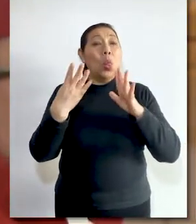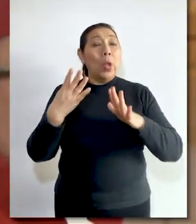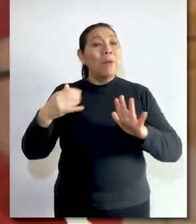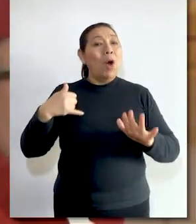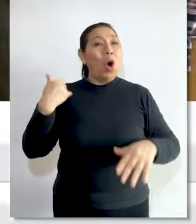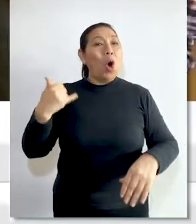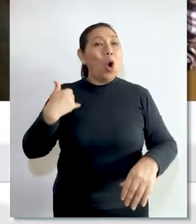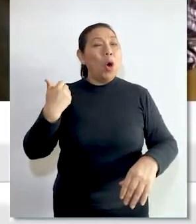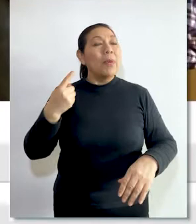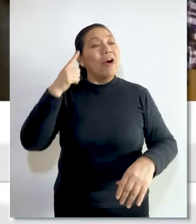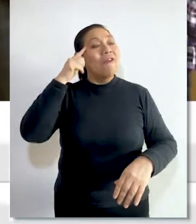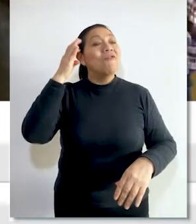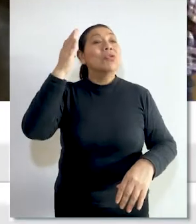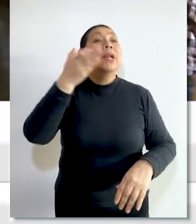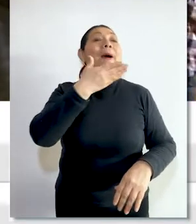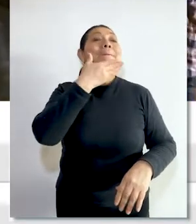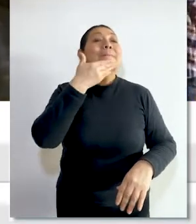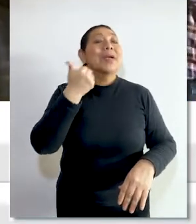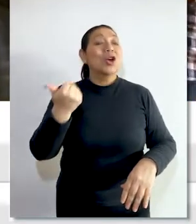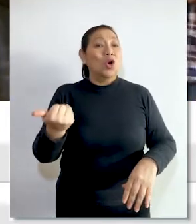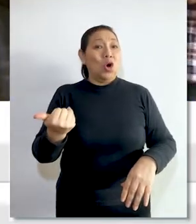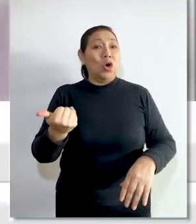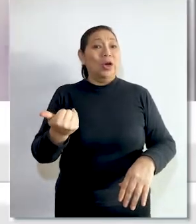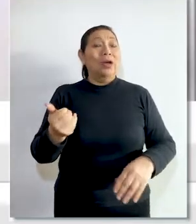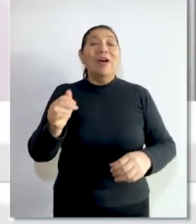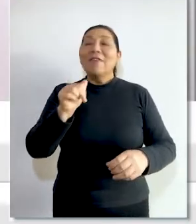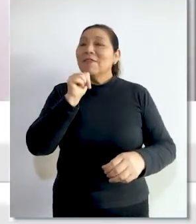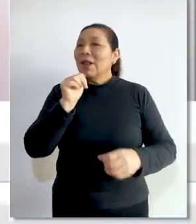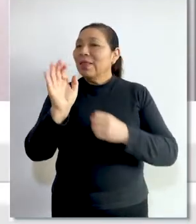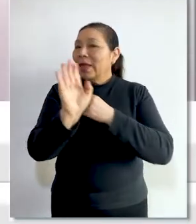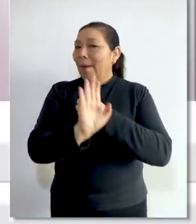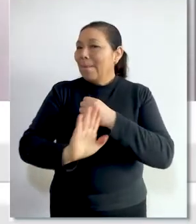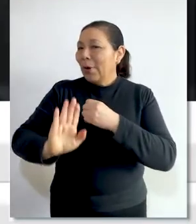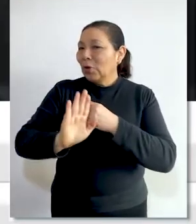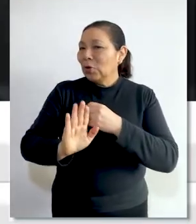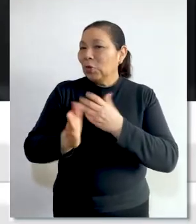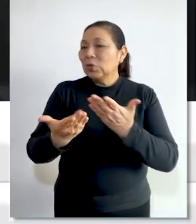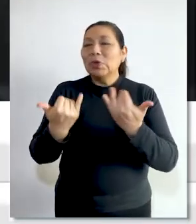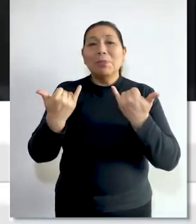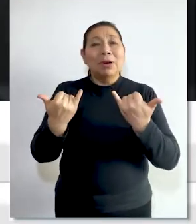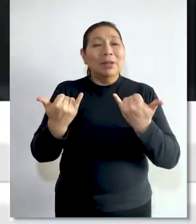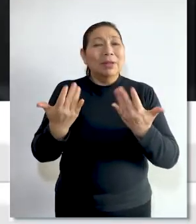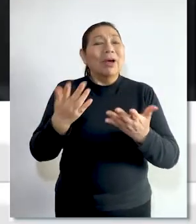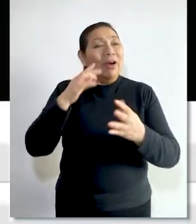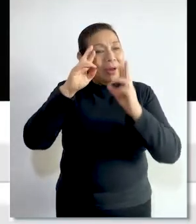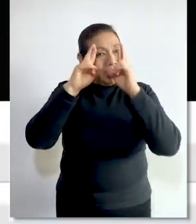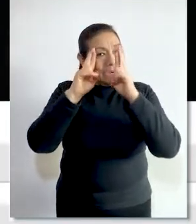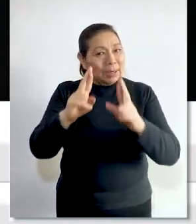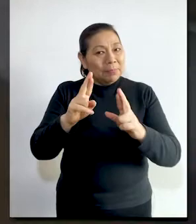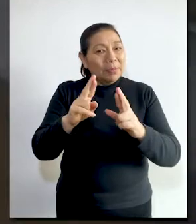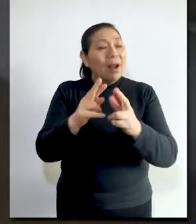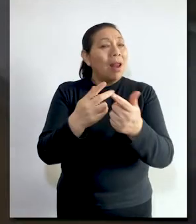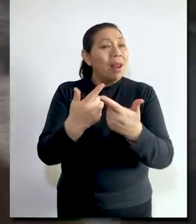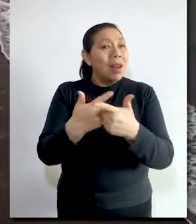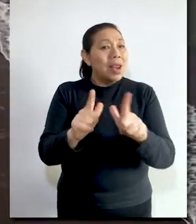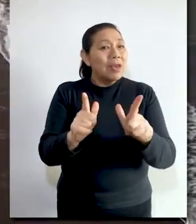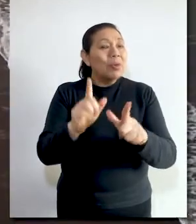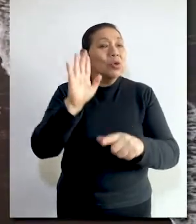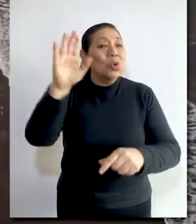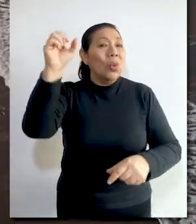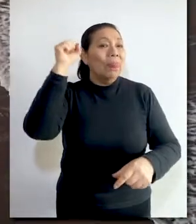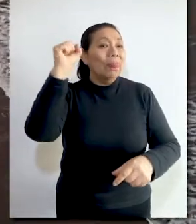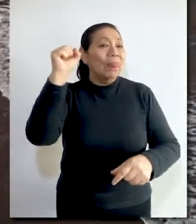aceptó la demanda de nueve jóvenes por un futuro más digno la insuficiente protección del clima actual viola directamente